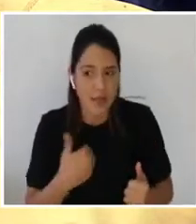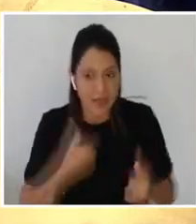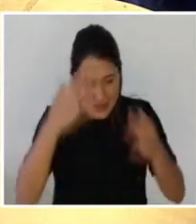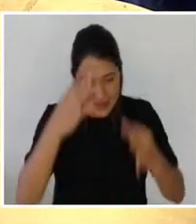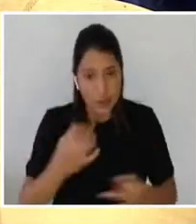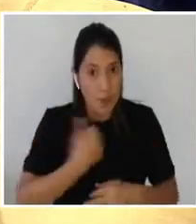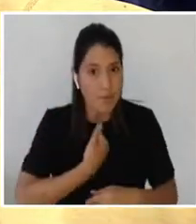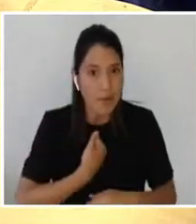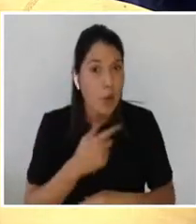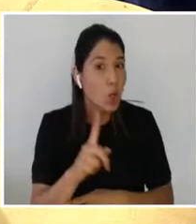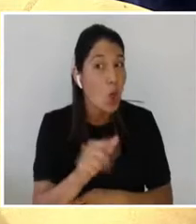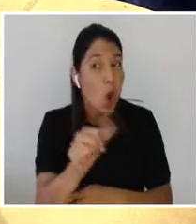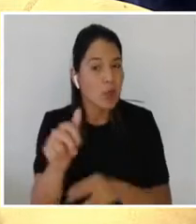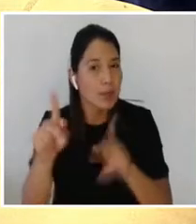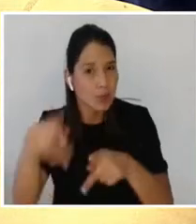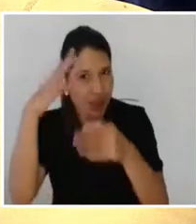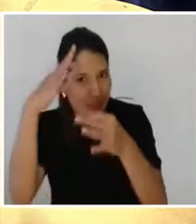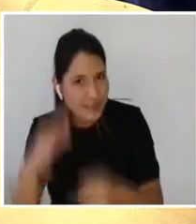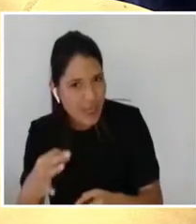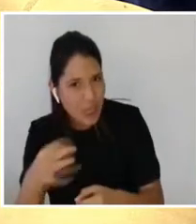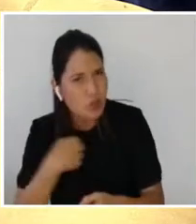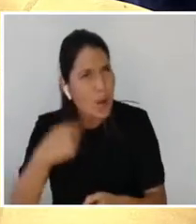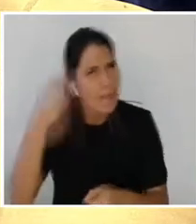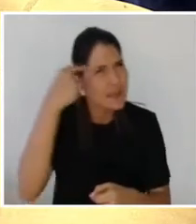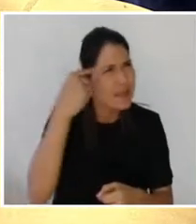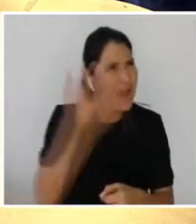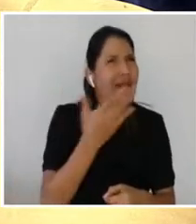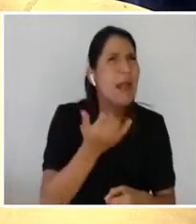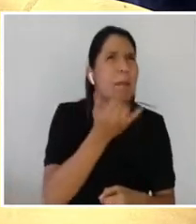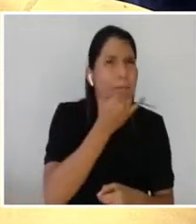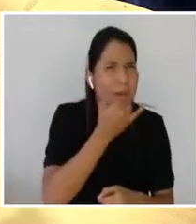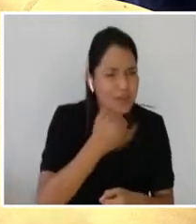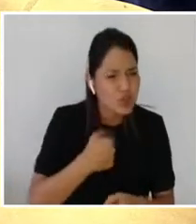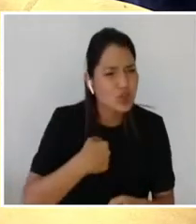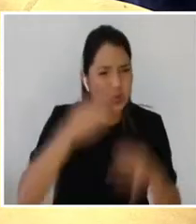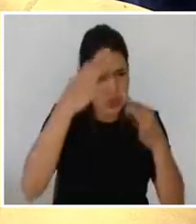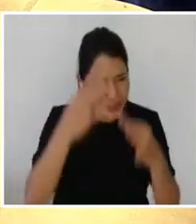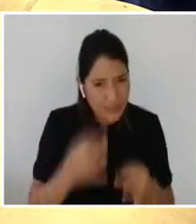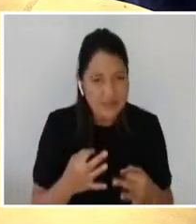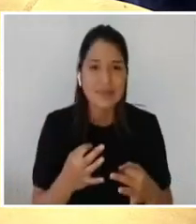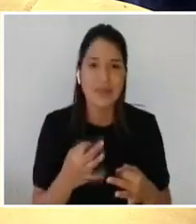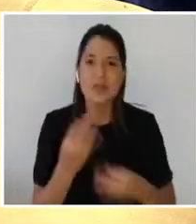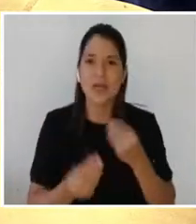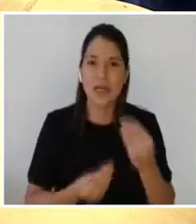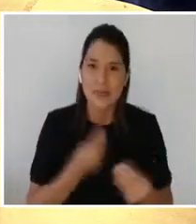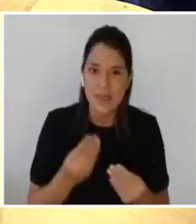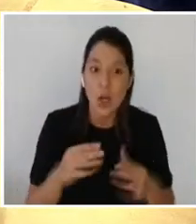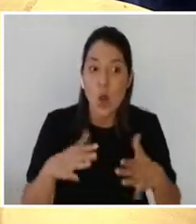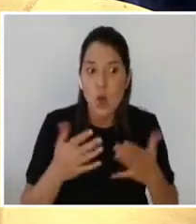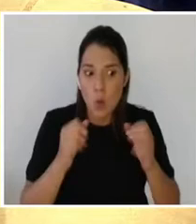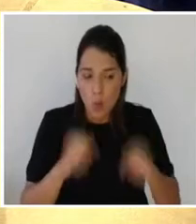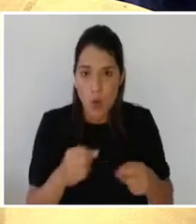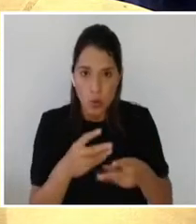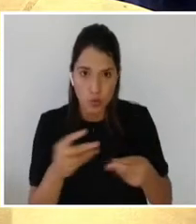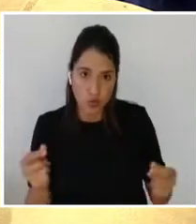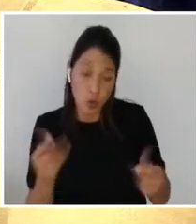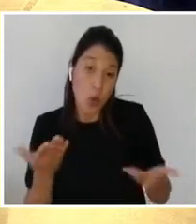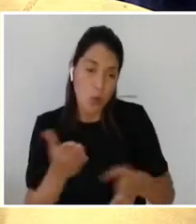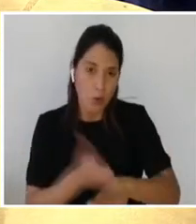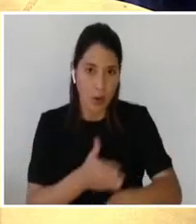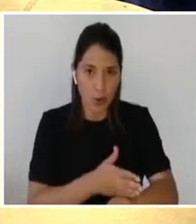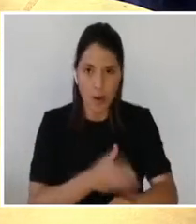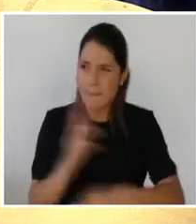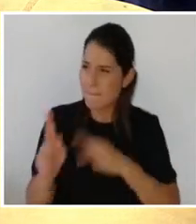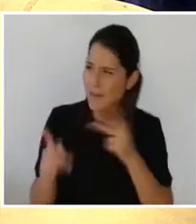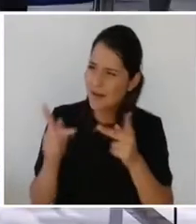alguien más las tome, sino yo pensar qué es lo que está pasando, tomar la decisión de lo que va a pasar y cómo puedo salir de esto, cómo mejorar. Perfecto. Viviana, ¿en tu